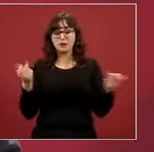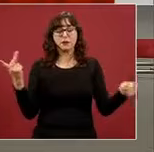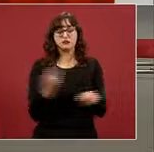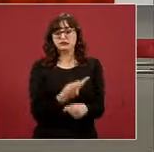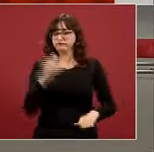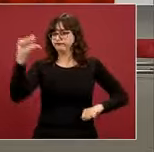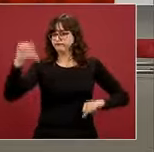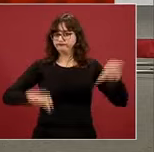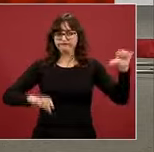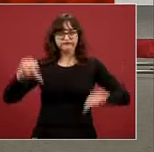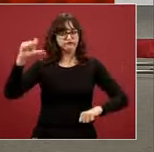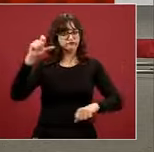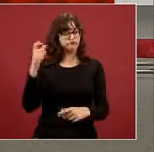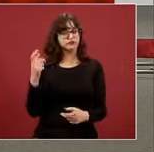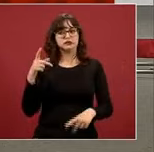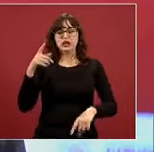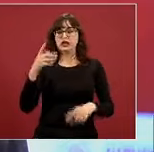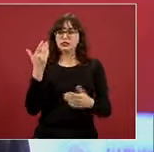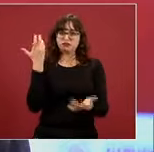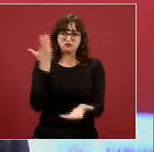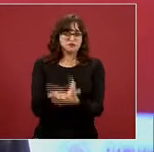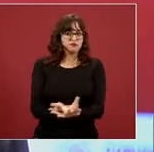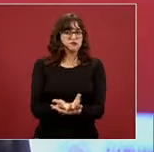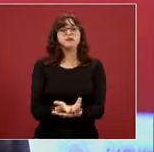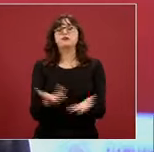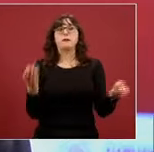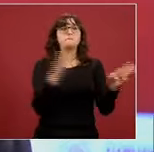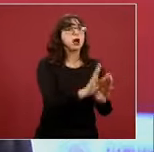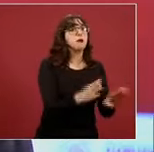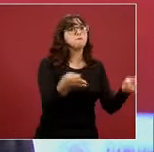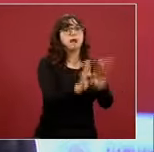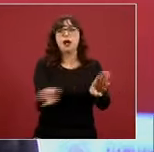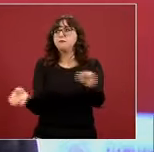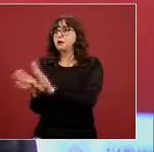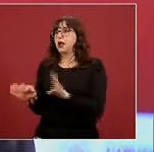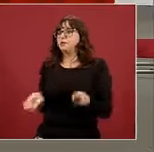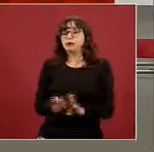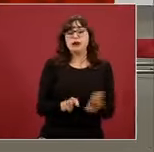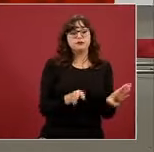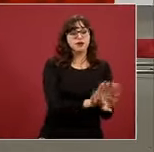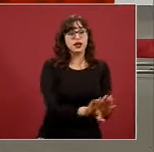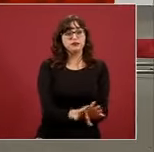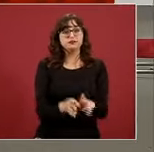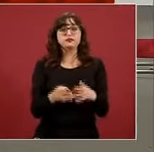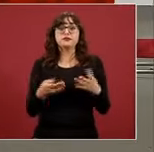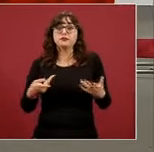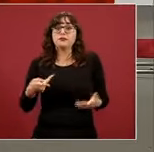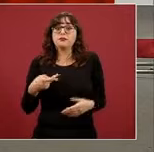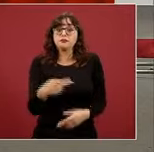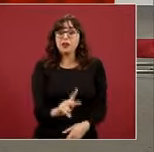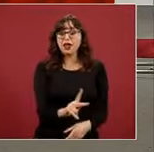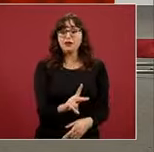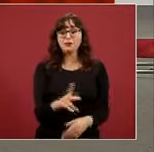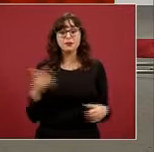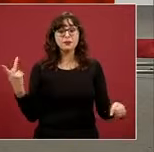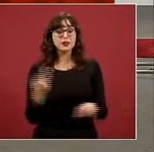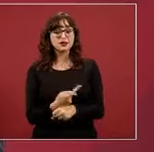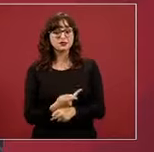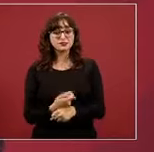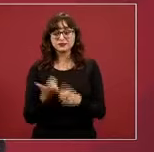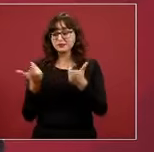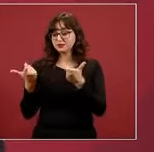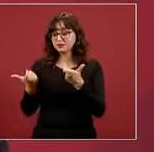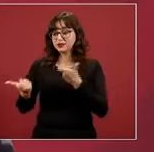de actividades. Les recordamos también lo que hemos dicho en muchas ocasiones, la realidad socioeconómica de los países es un